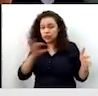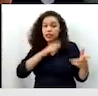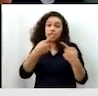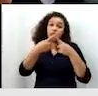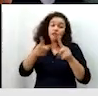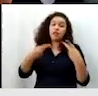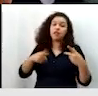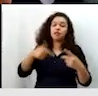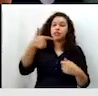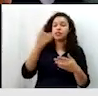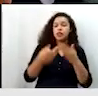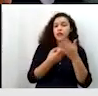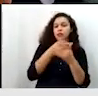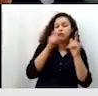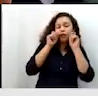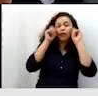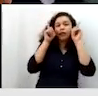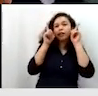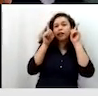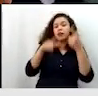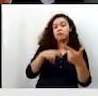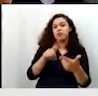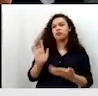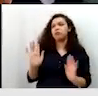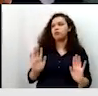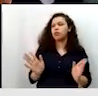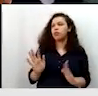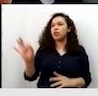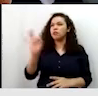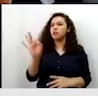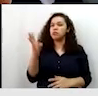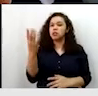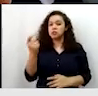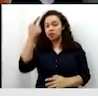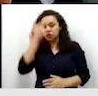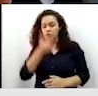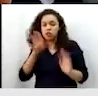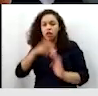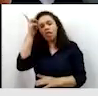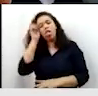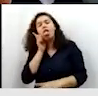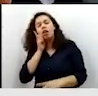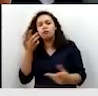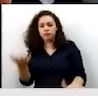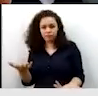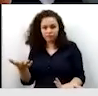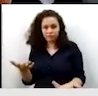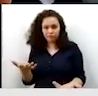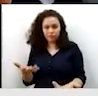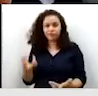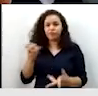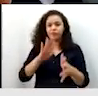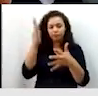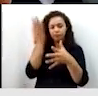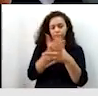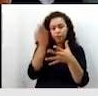para a las 7 de la mañana, pero a lo mejor a las 9 de la noche está durmiendo. Entonces ahí es donde se debe de dividir